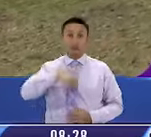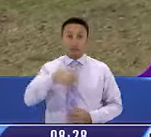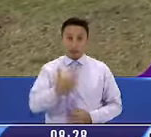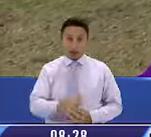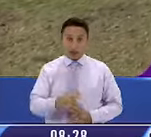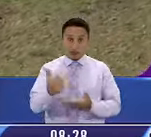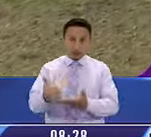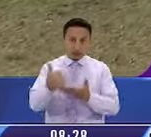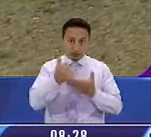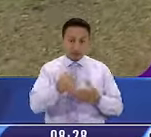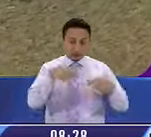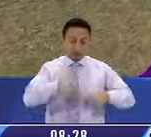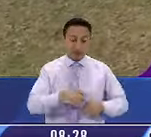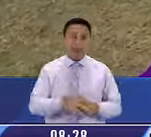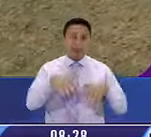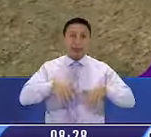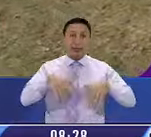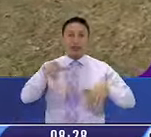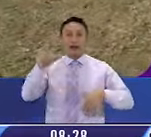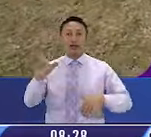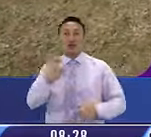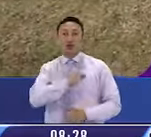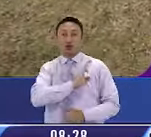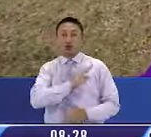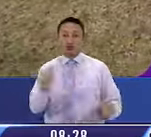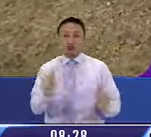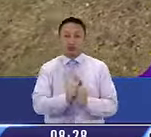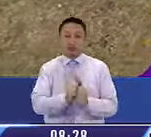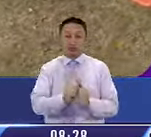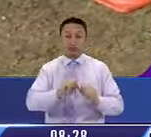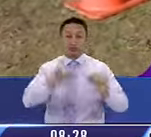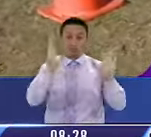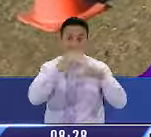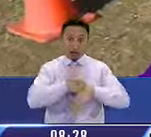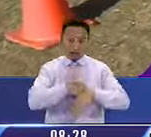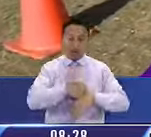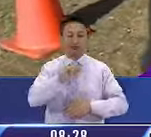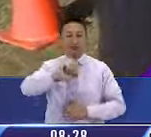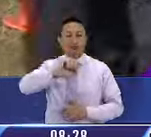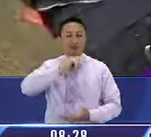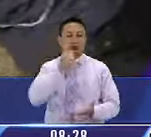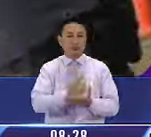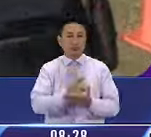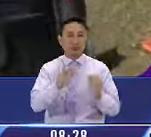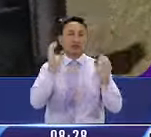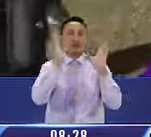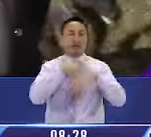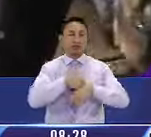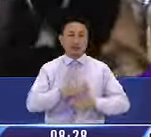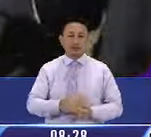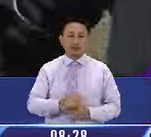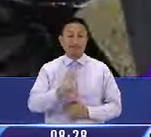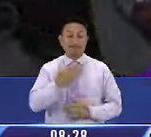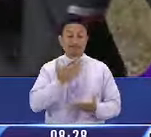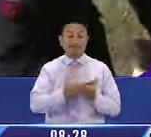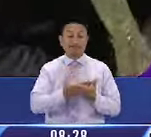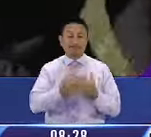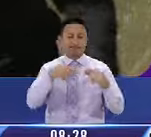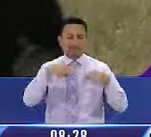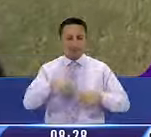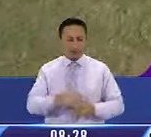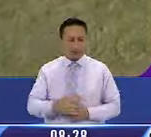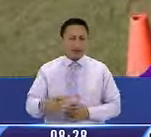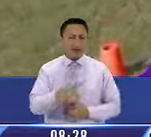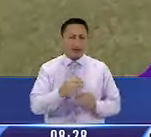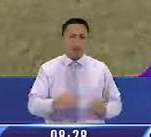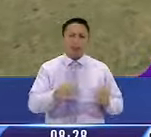recibirles al can y al tutor. Totalmente gratuito. Totalmente gratuito, así es. Bien, muchísimas gracias. Vamos a conocer un poco más de